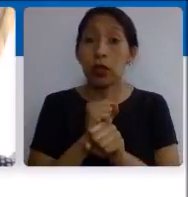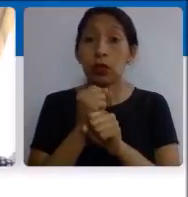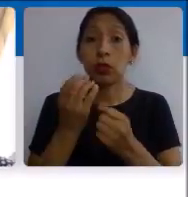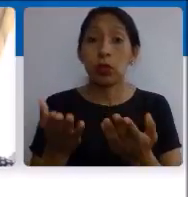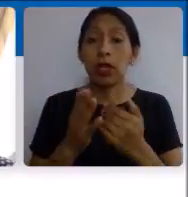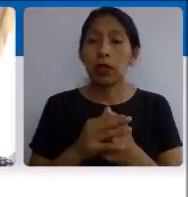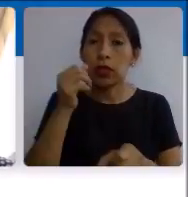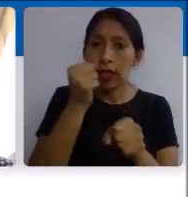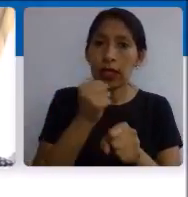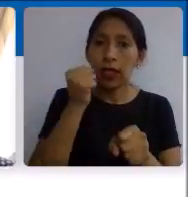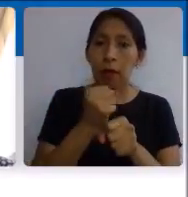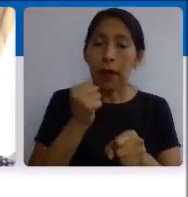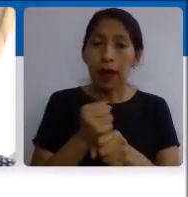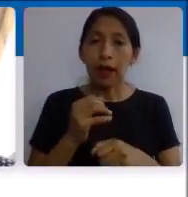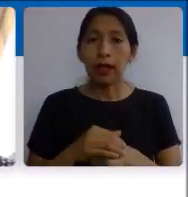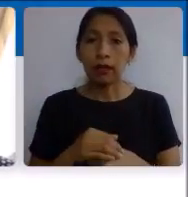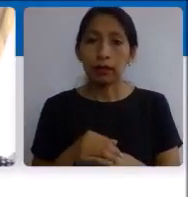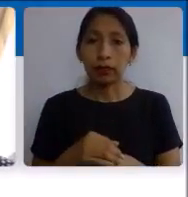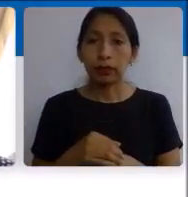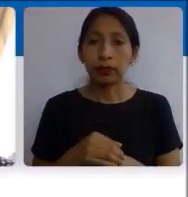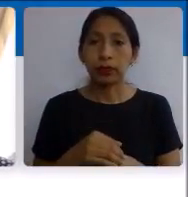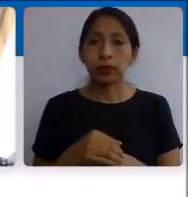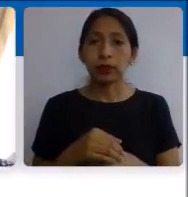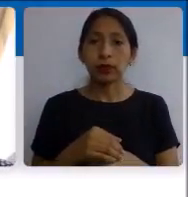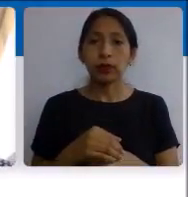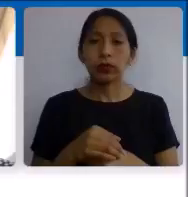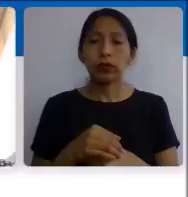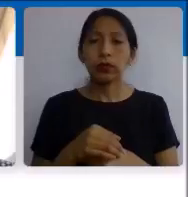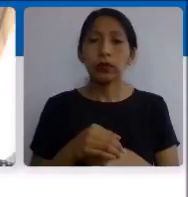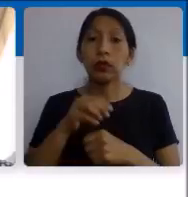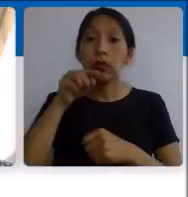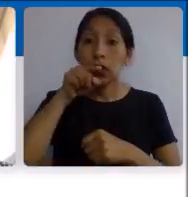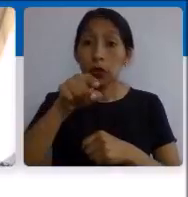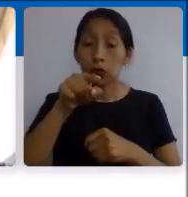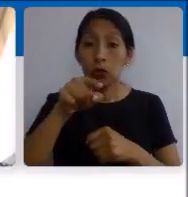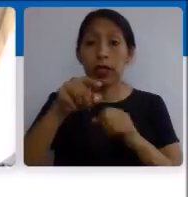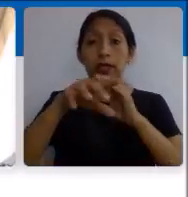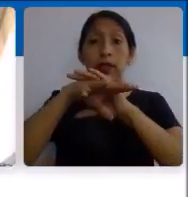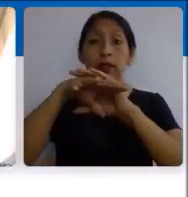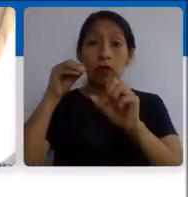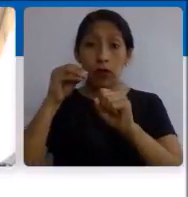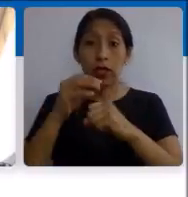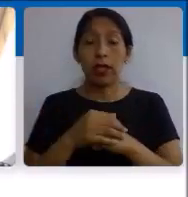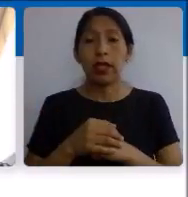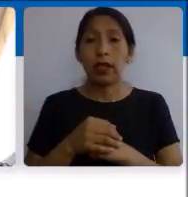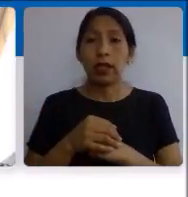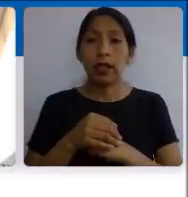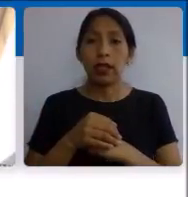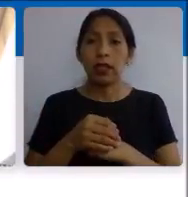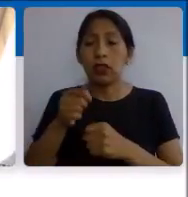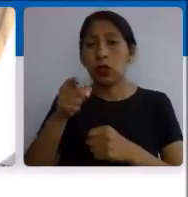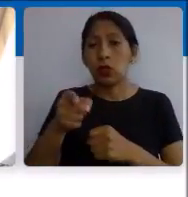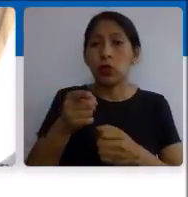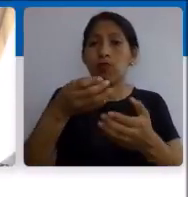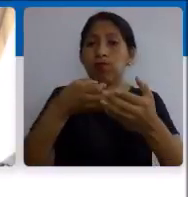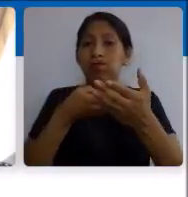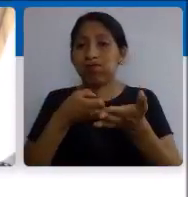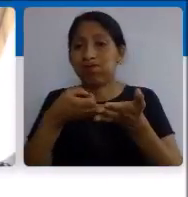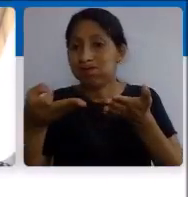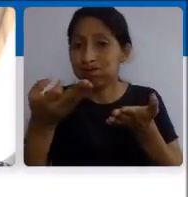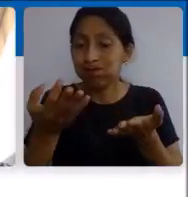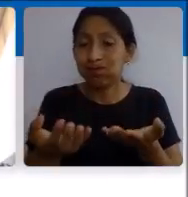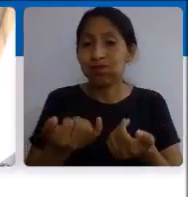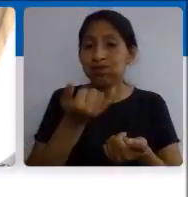a trabajar con la informalidad, pero si tú vas afuera y fallas o haces